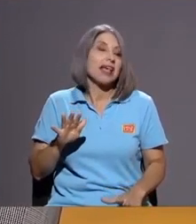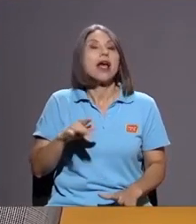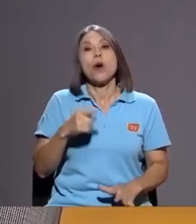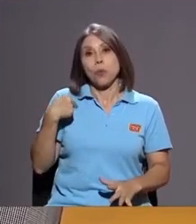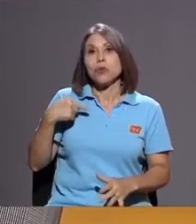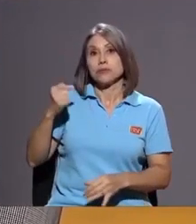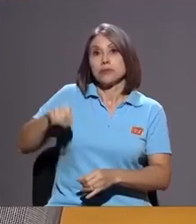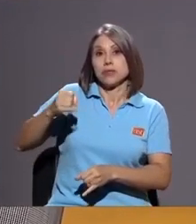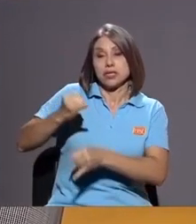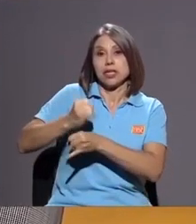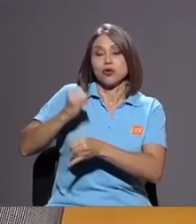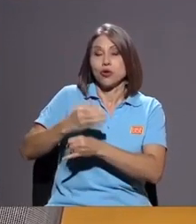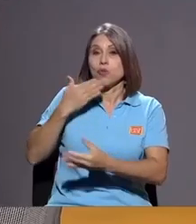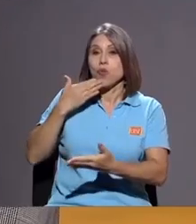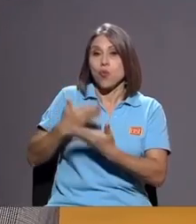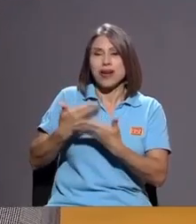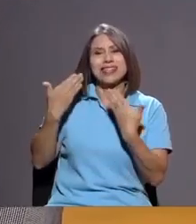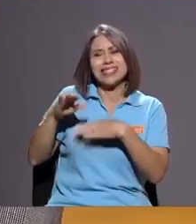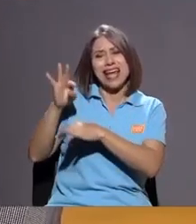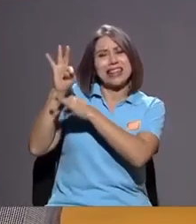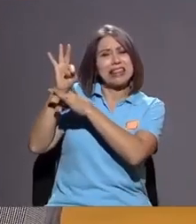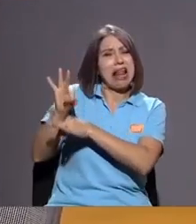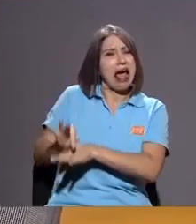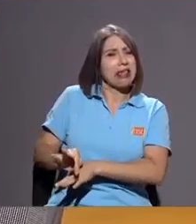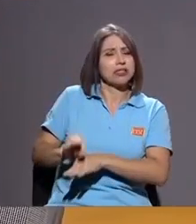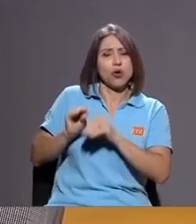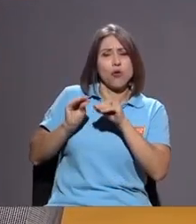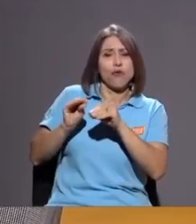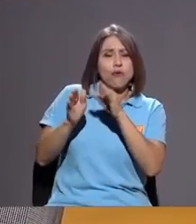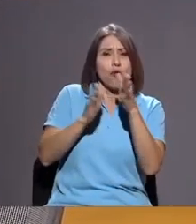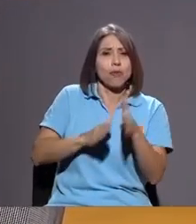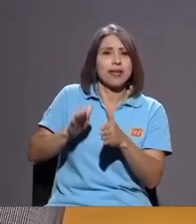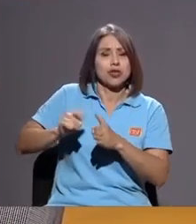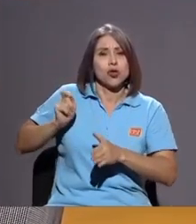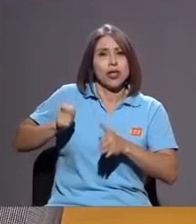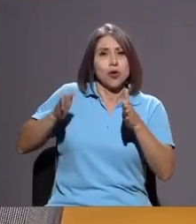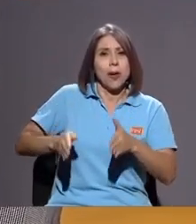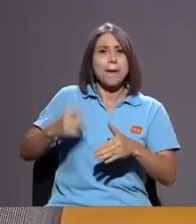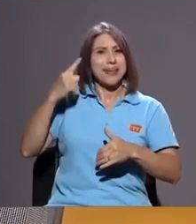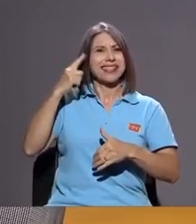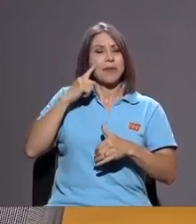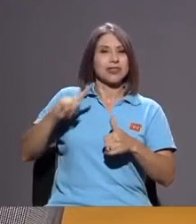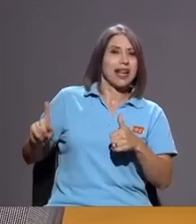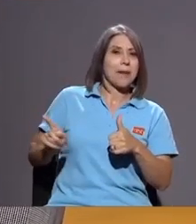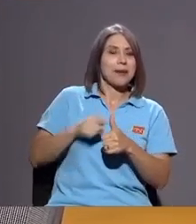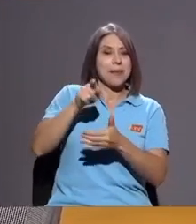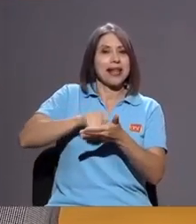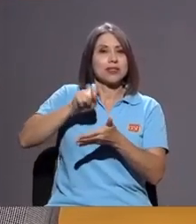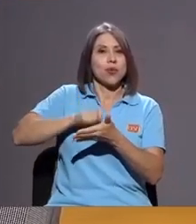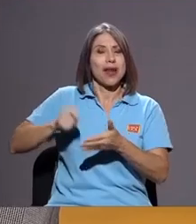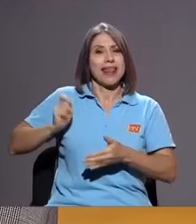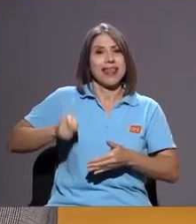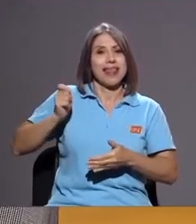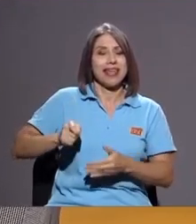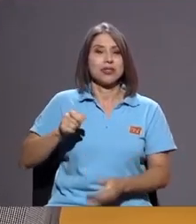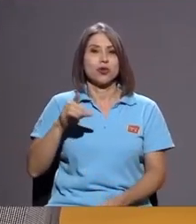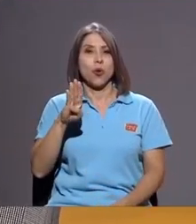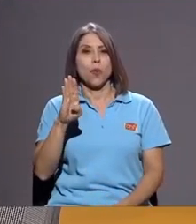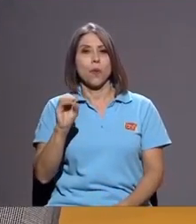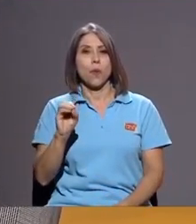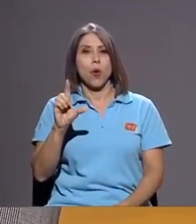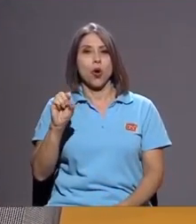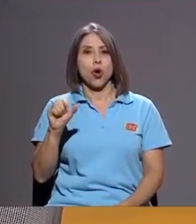porque hay una gran tradición de la formación de los juristas. Pensamos que la primera escuela de derecho en sentido moderno es la de Bolonia. Uh-huh. Y a partir de